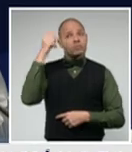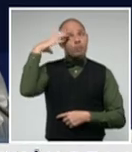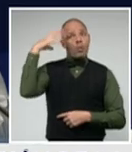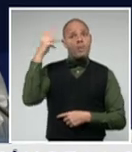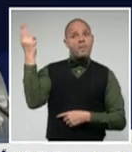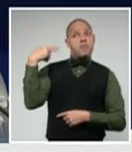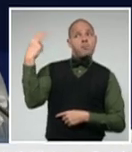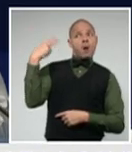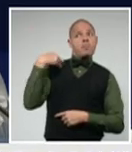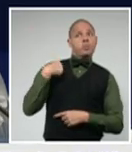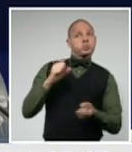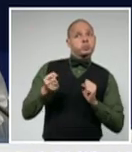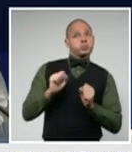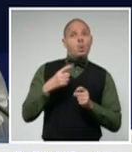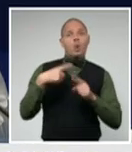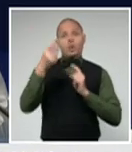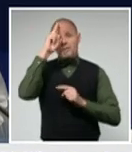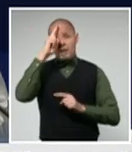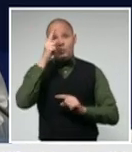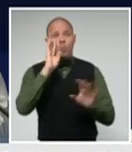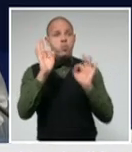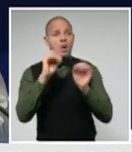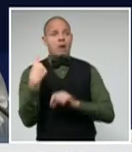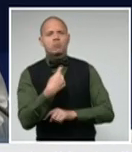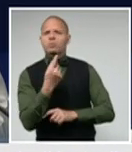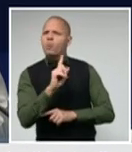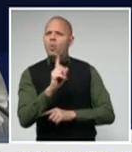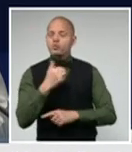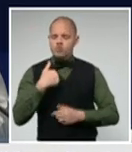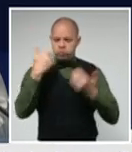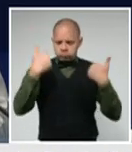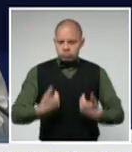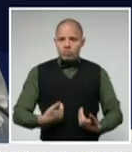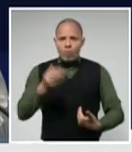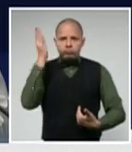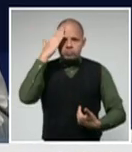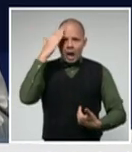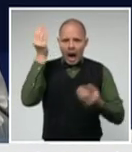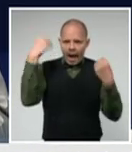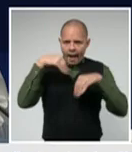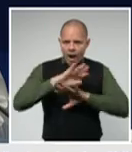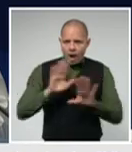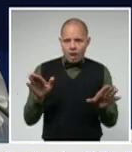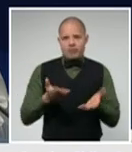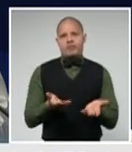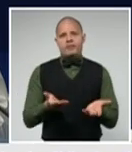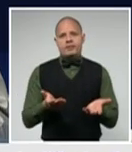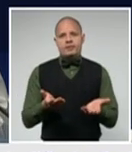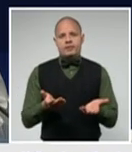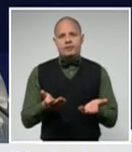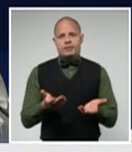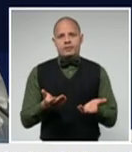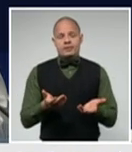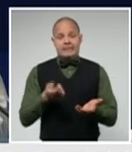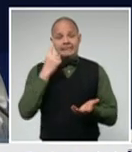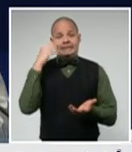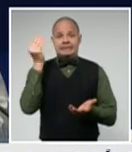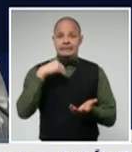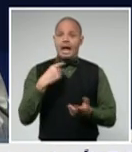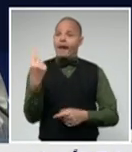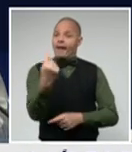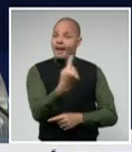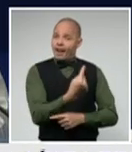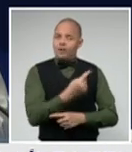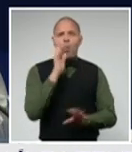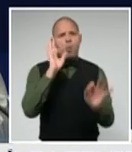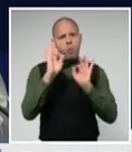al gobierno de nuestro país. Nos corresponde una buena parte de lo que tenemos que aportar.